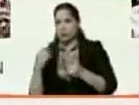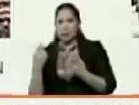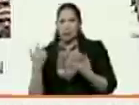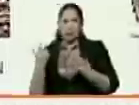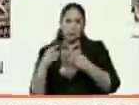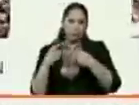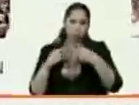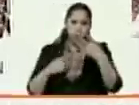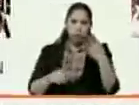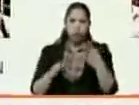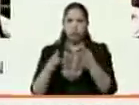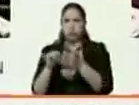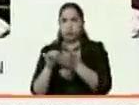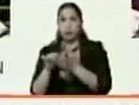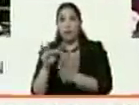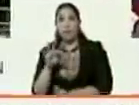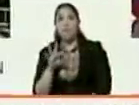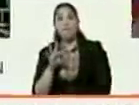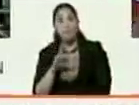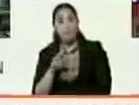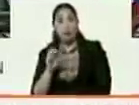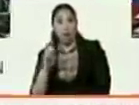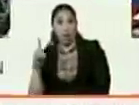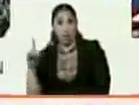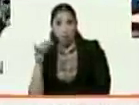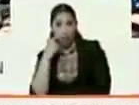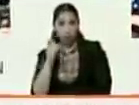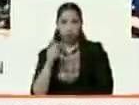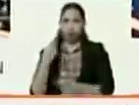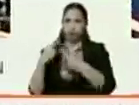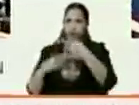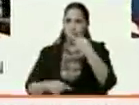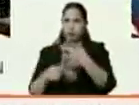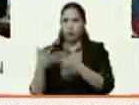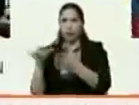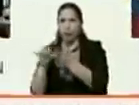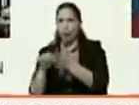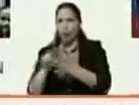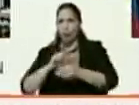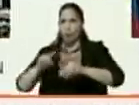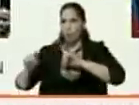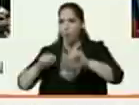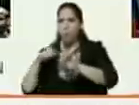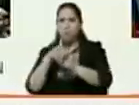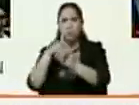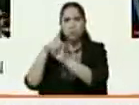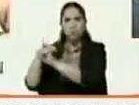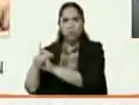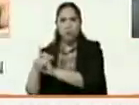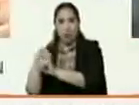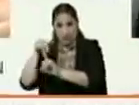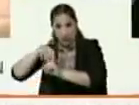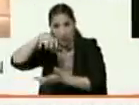frentes. Freddy enumeró algunas aristas por donde han dirigido sus ataques.